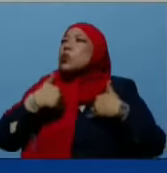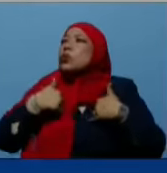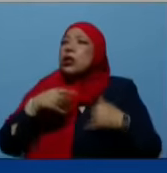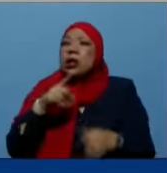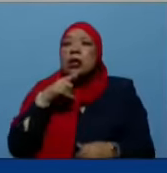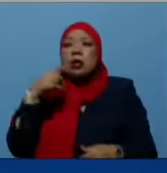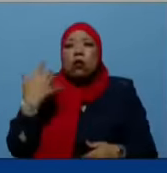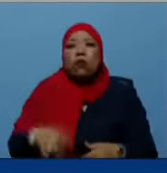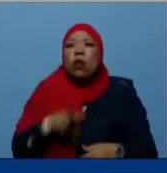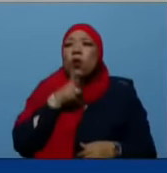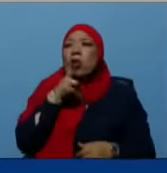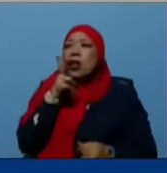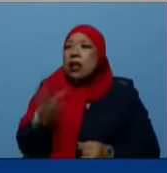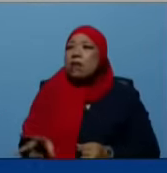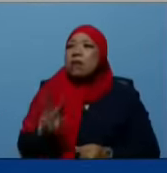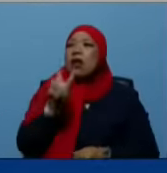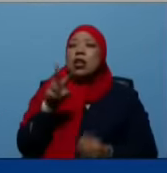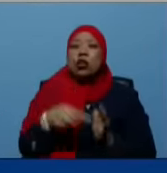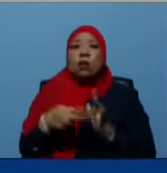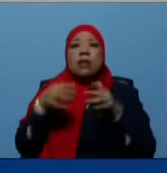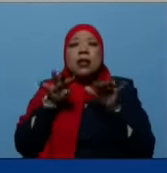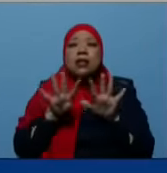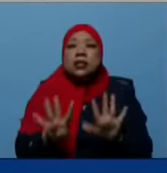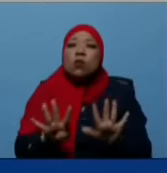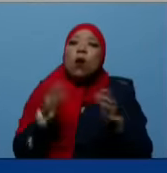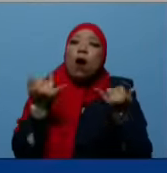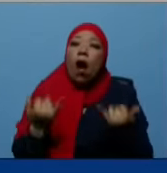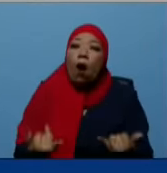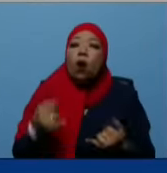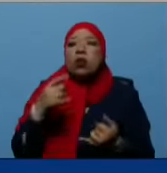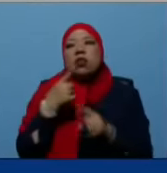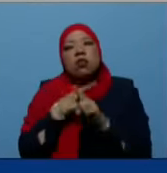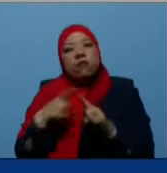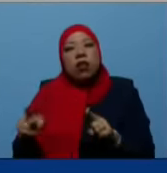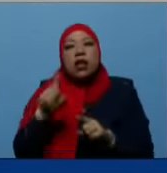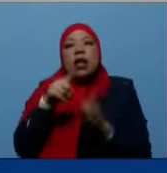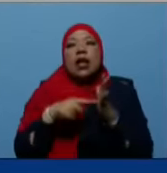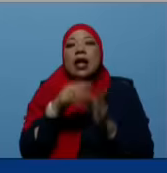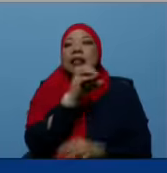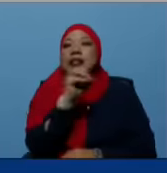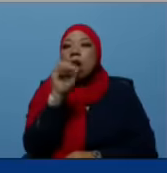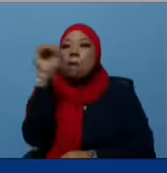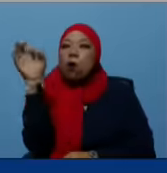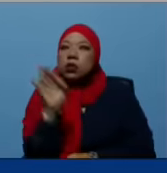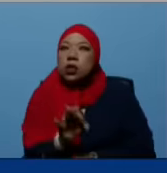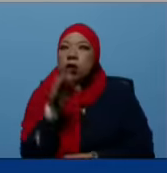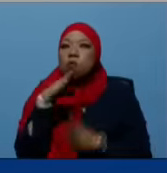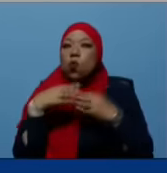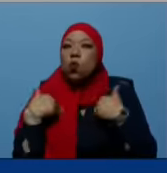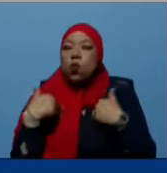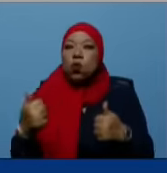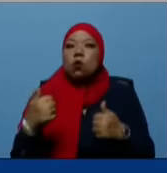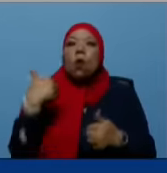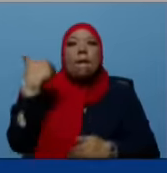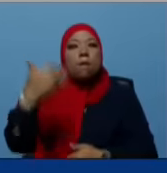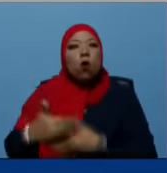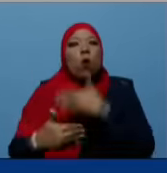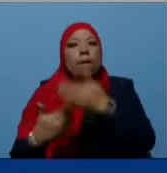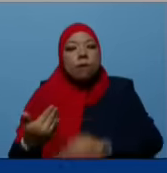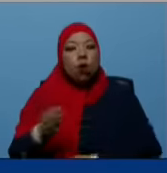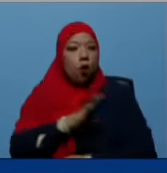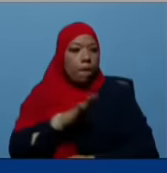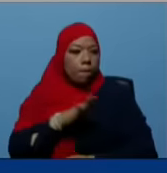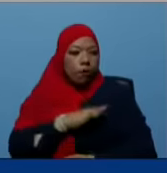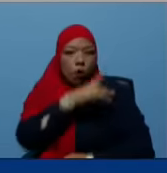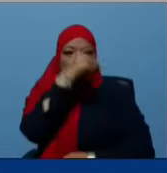Hoy, en lo fundamental, prácticamente el 100% del sistema de salud con su autogeneración.